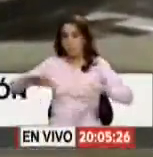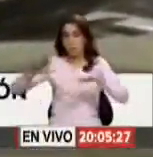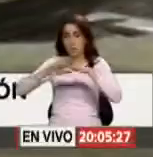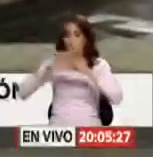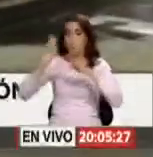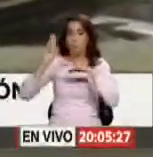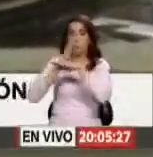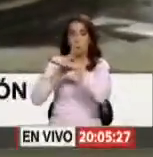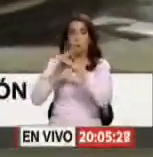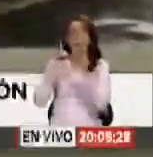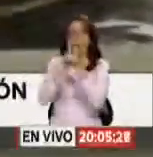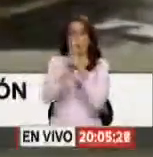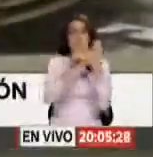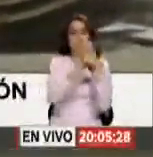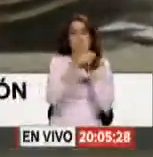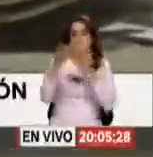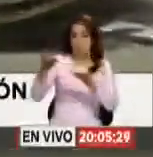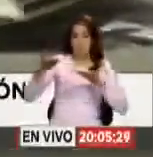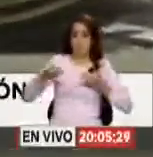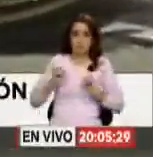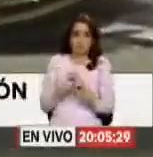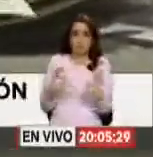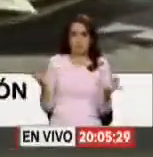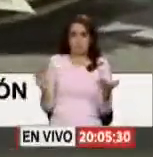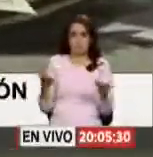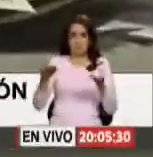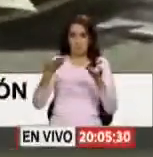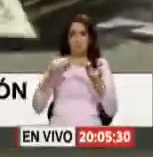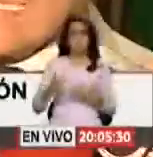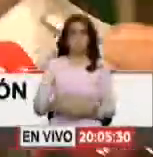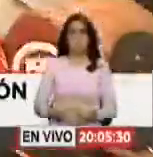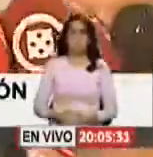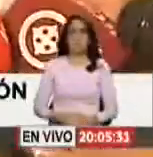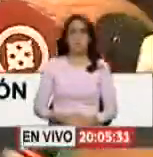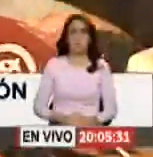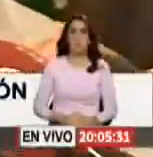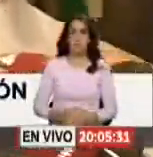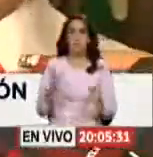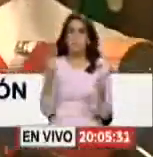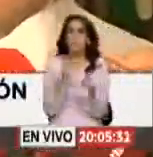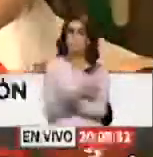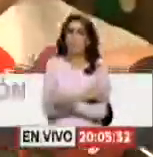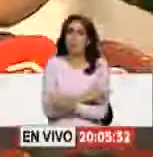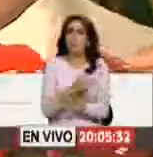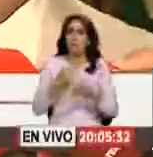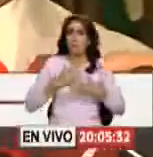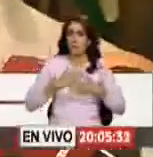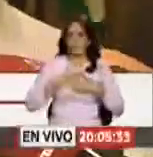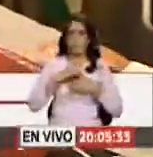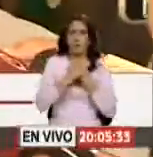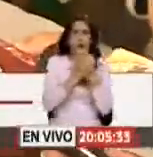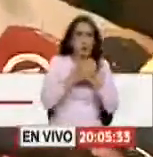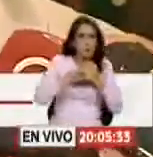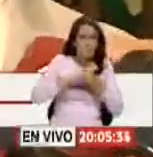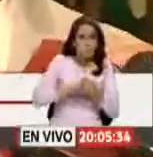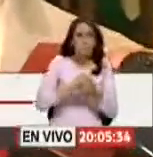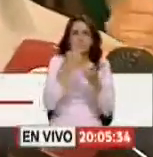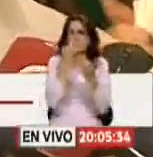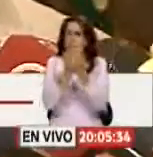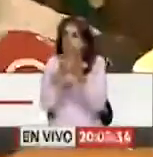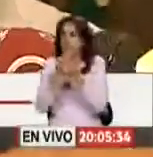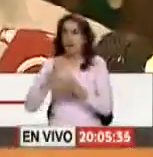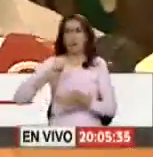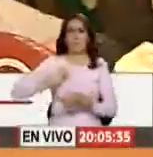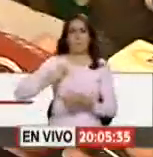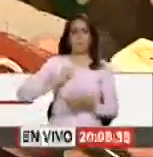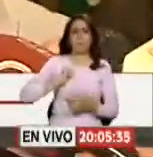cuenta impresos, aseguró que no ha recibido un solo dólar de los denominados diezmos. Y peor, me ha aprovechado de recursos de sueldos